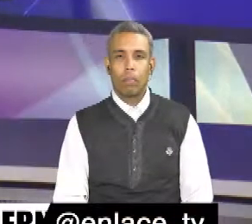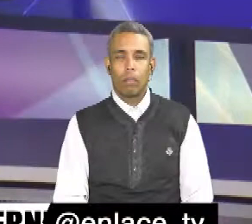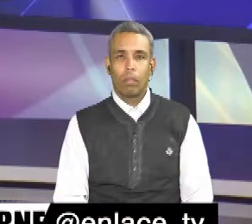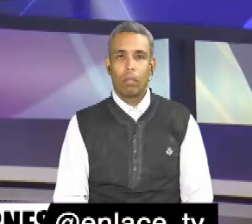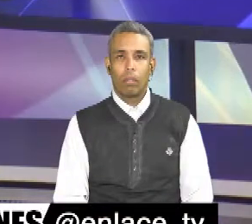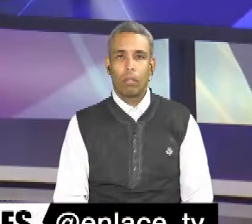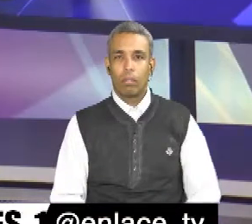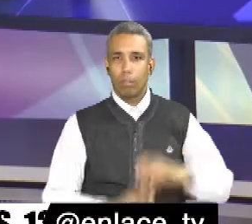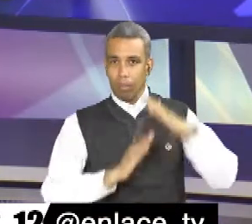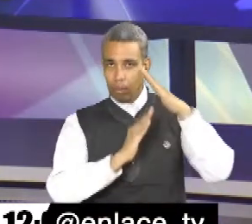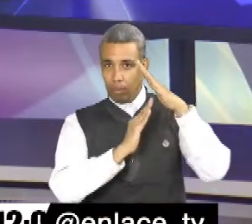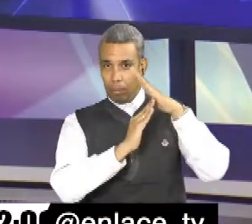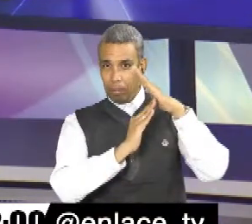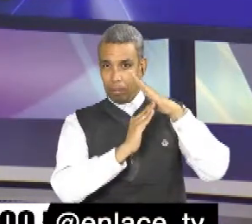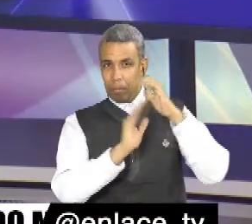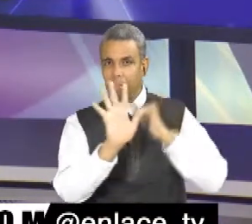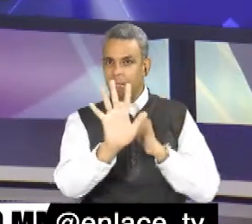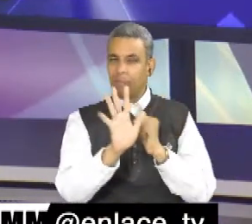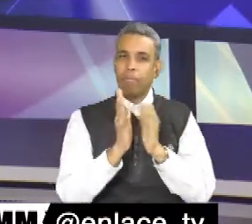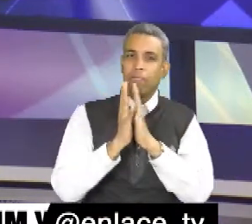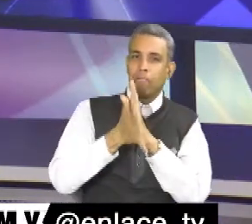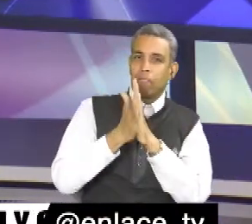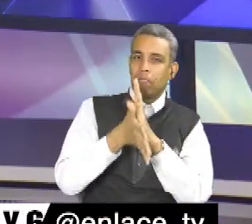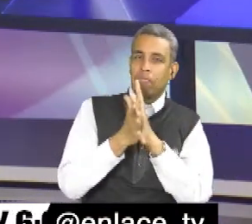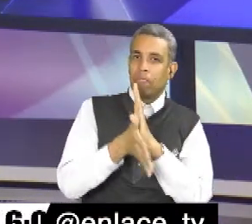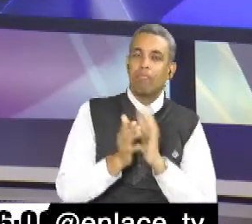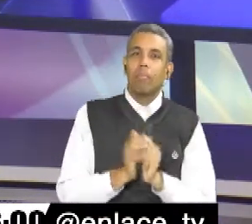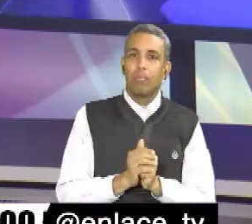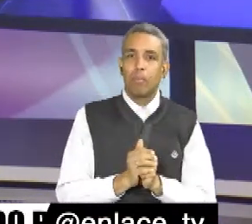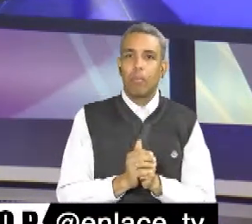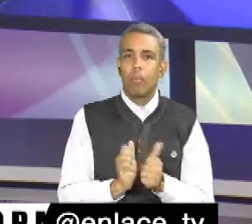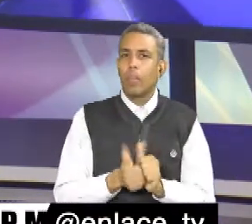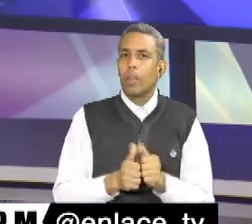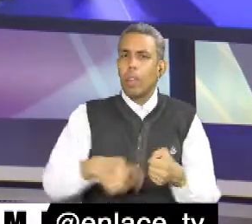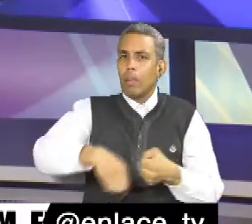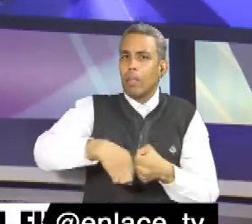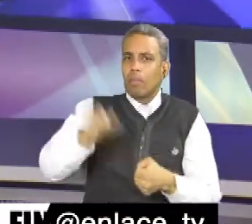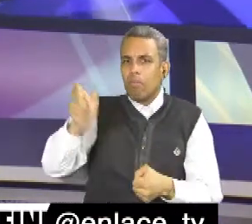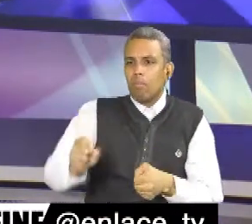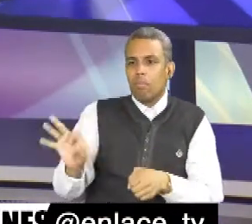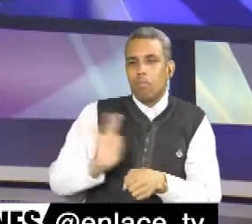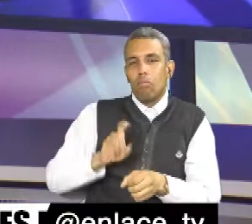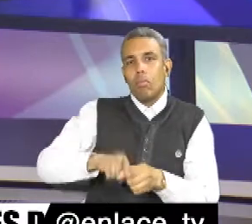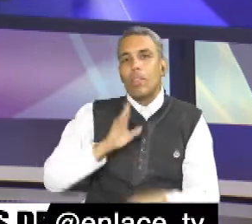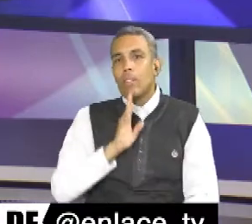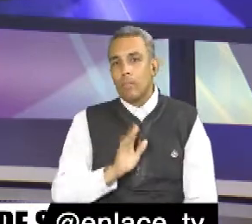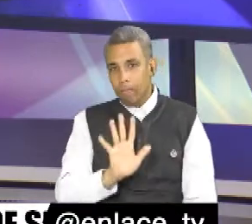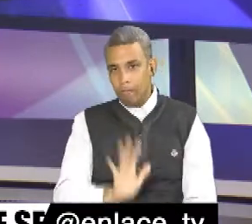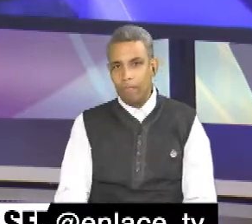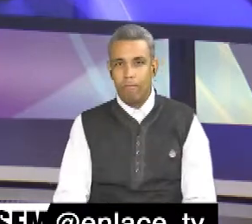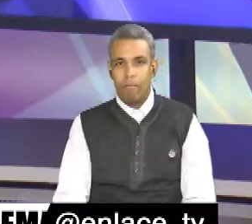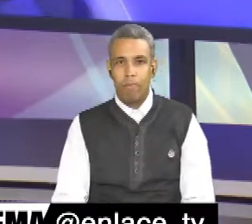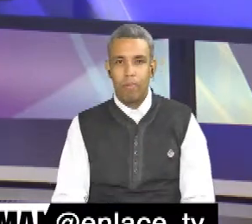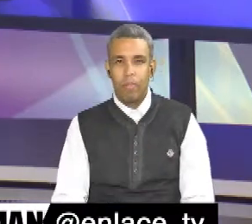Hacemos una pausa y al regresar tenemos información sobre la nueva contratación de la Alianza Petrolera. Ya volvemos.